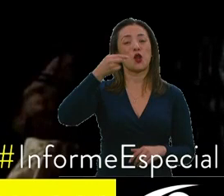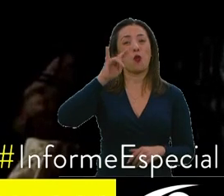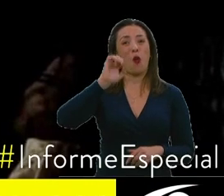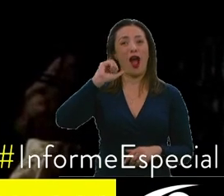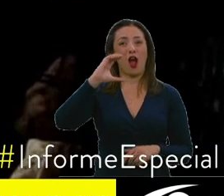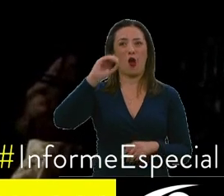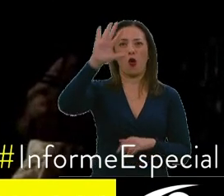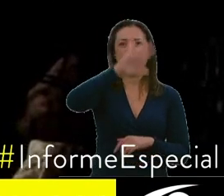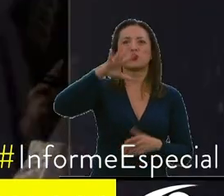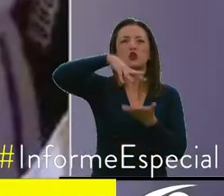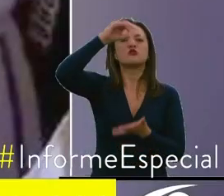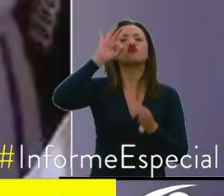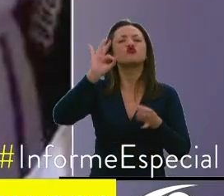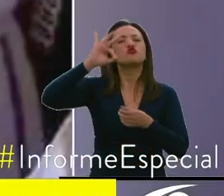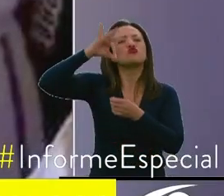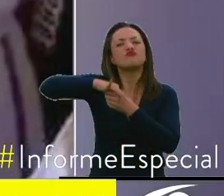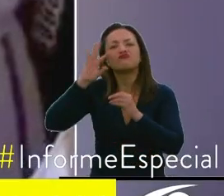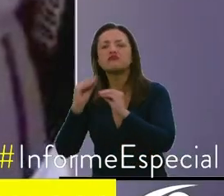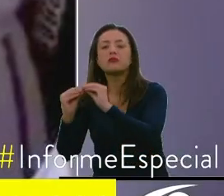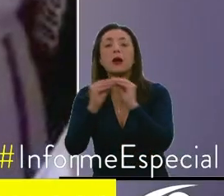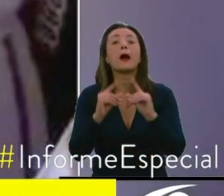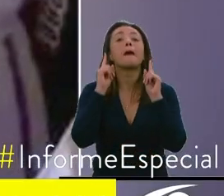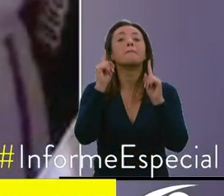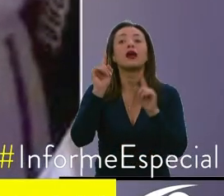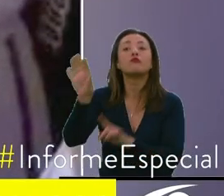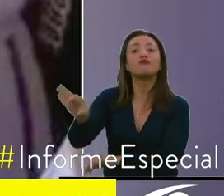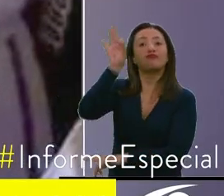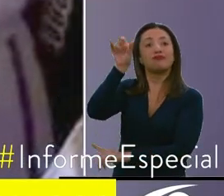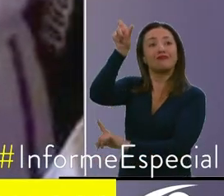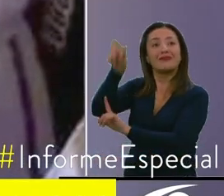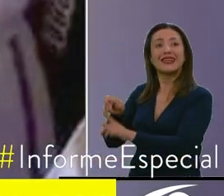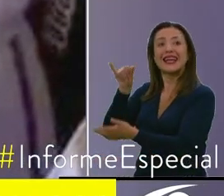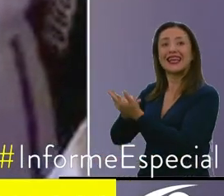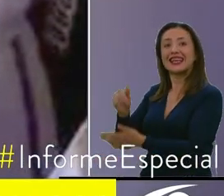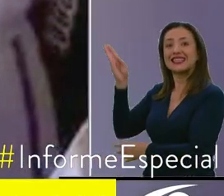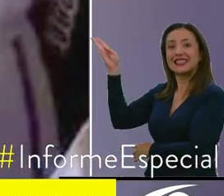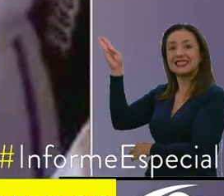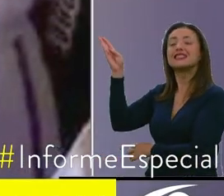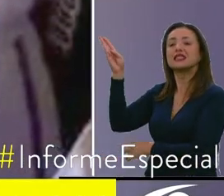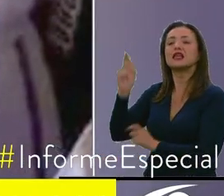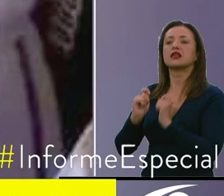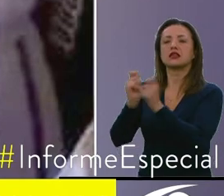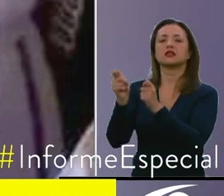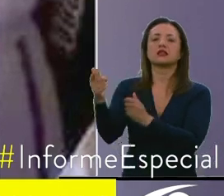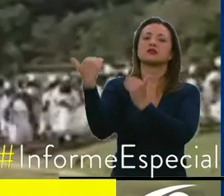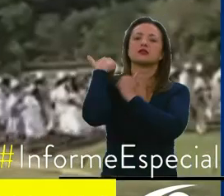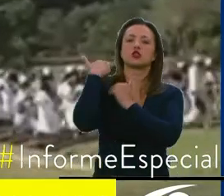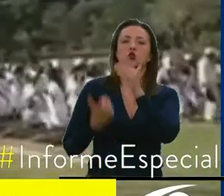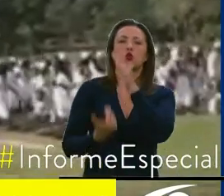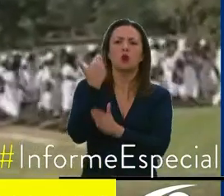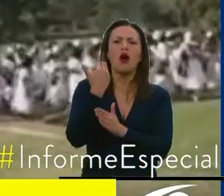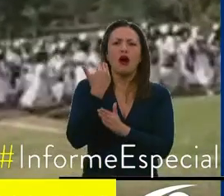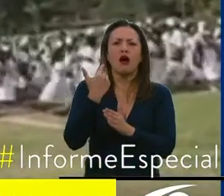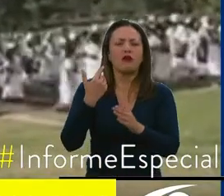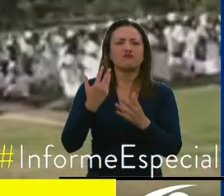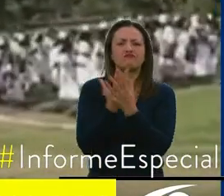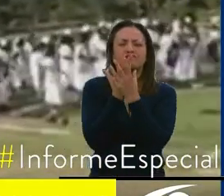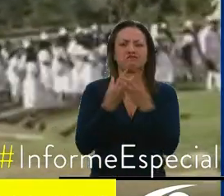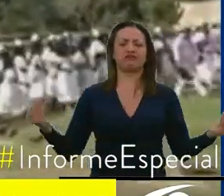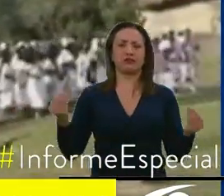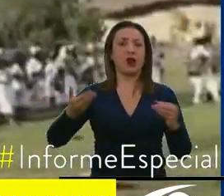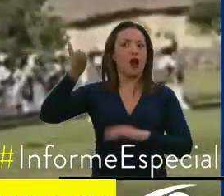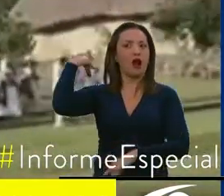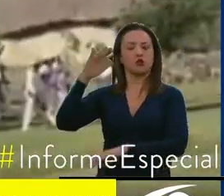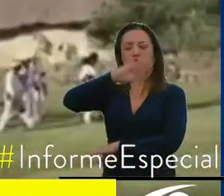toman, pero la elección de Sahuarhuico Torres como gobernador del Cabildo generó una división nunca antes vista en